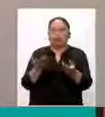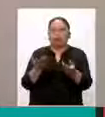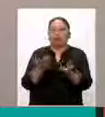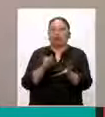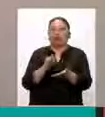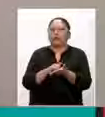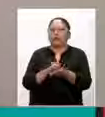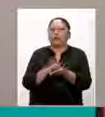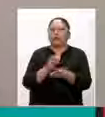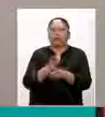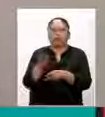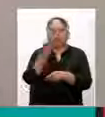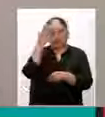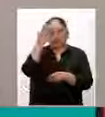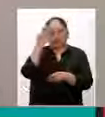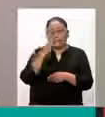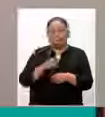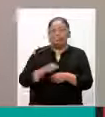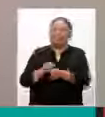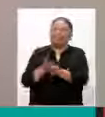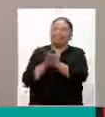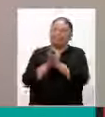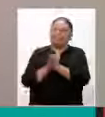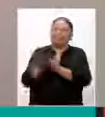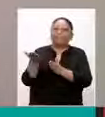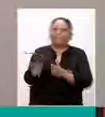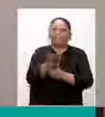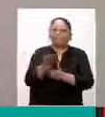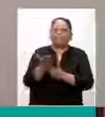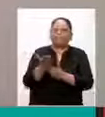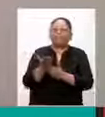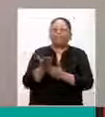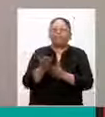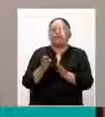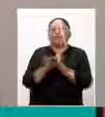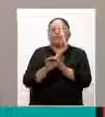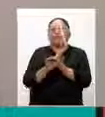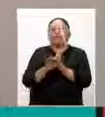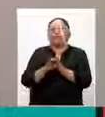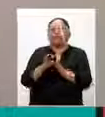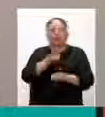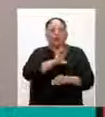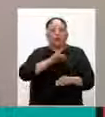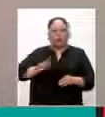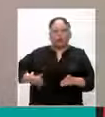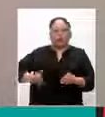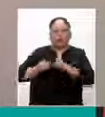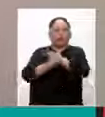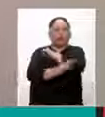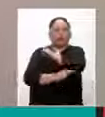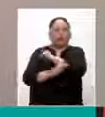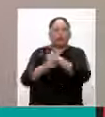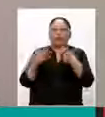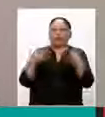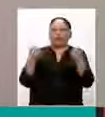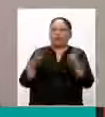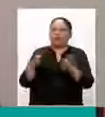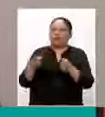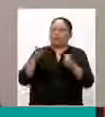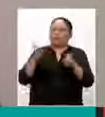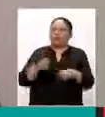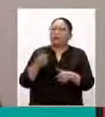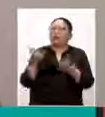es desproporcional y solicitar a sus instancias como el Consejo Nacional de Salud a poner claramente